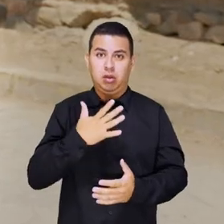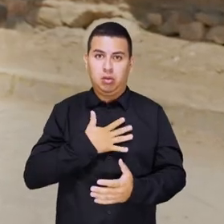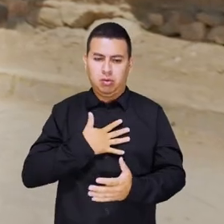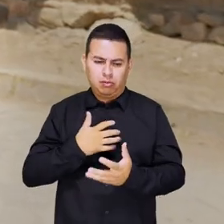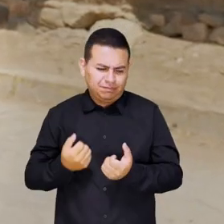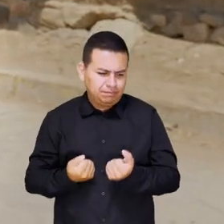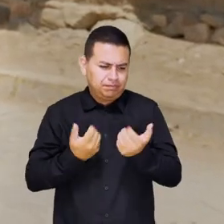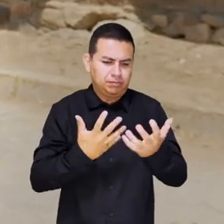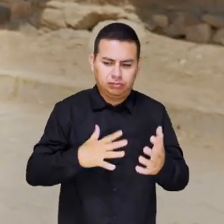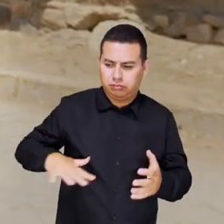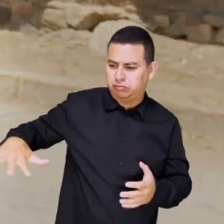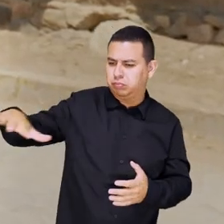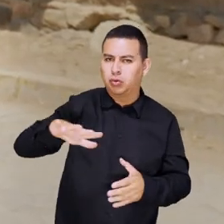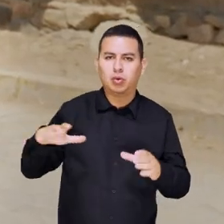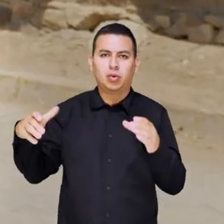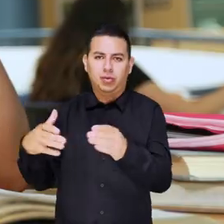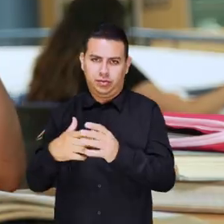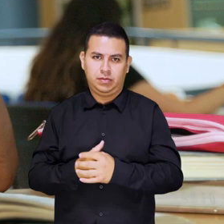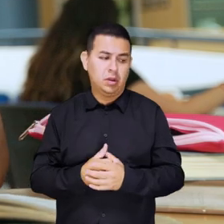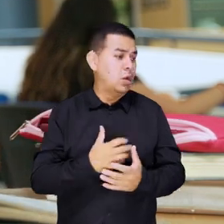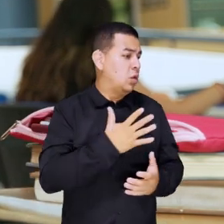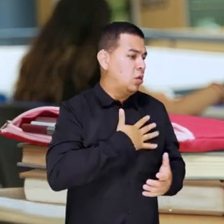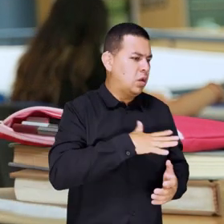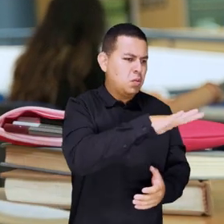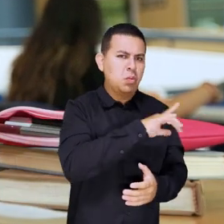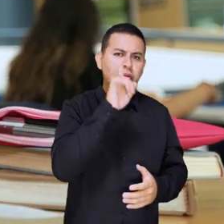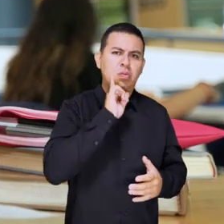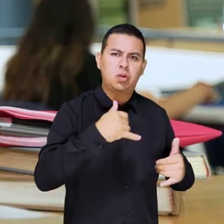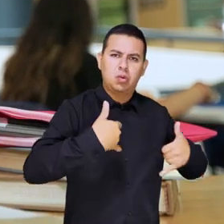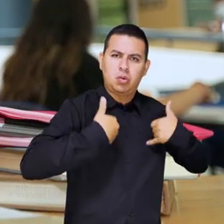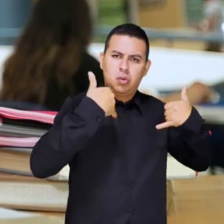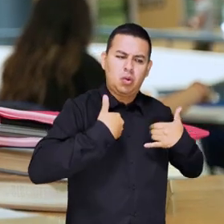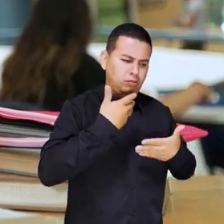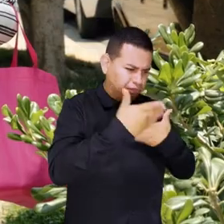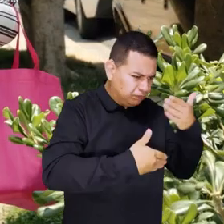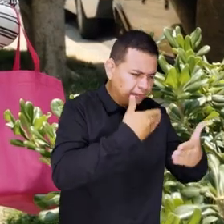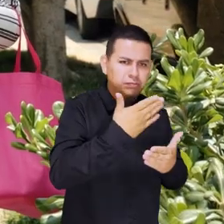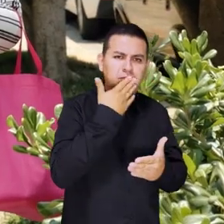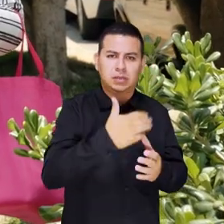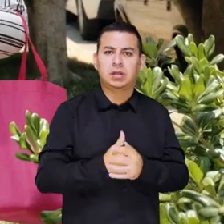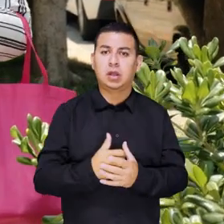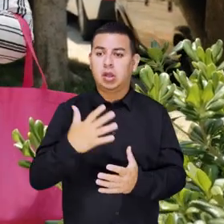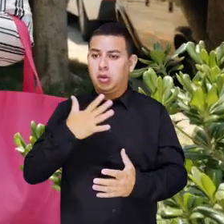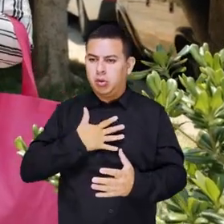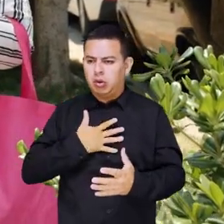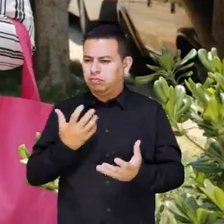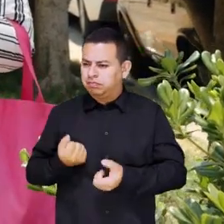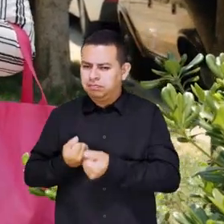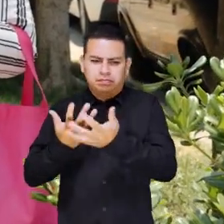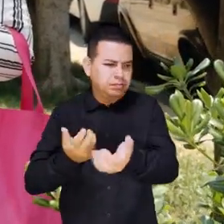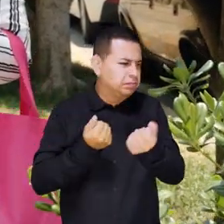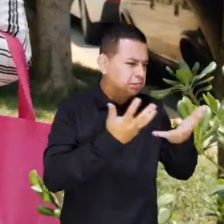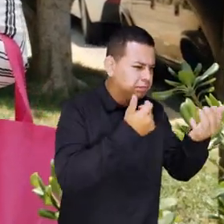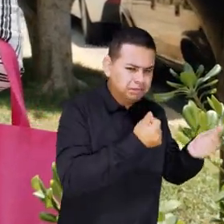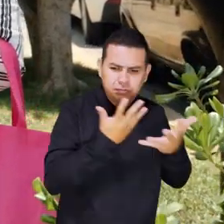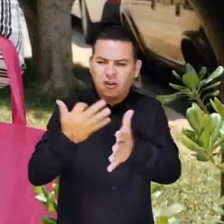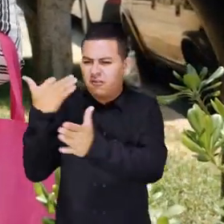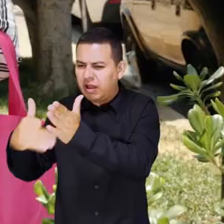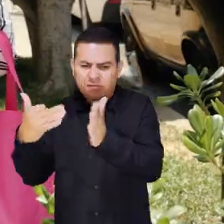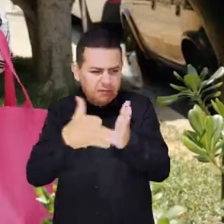se, rnini por lache, se, por revi, nenirgareni benro, se, nachni, por giran